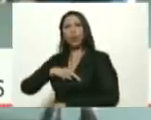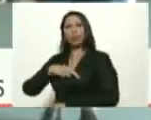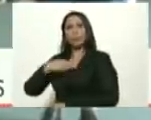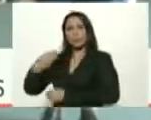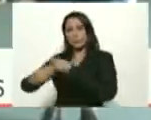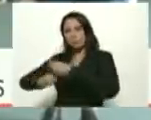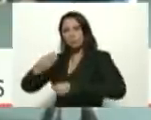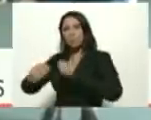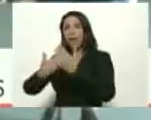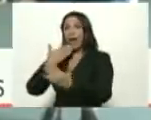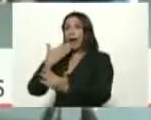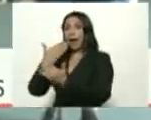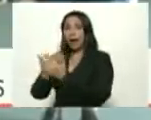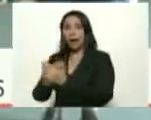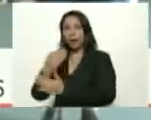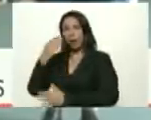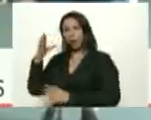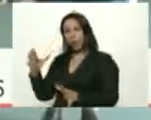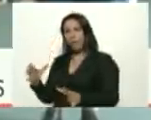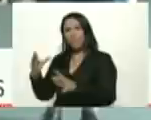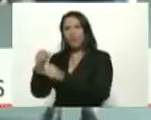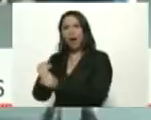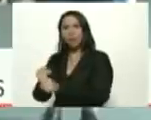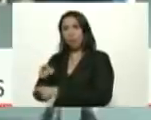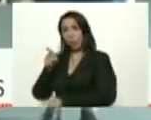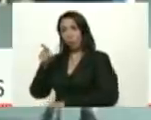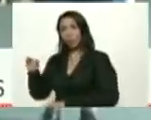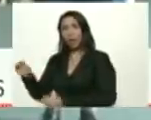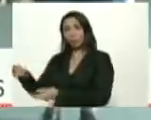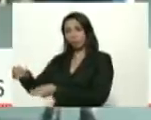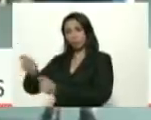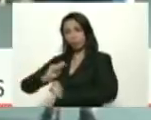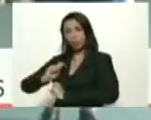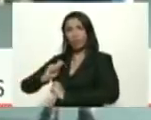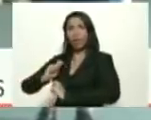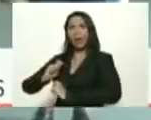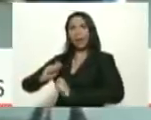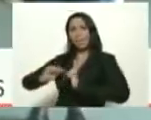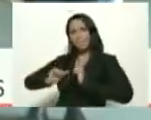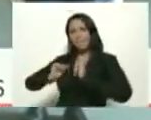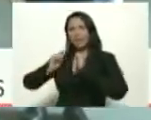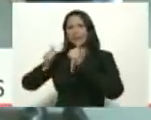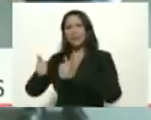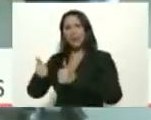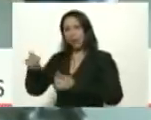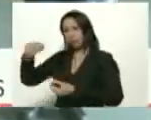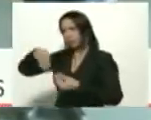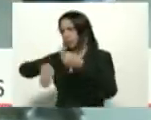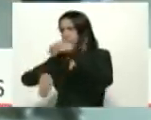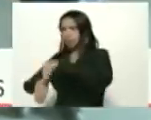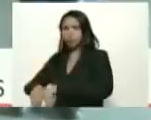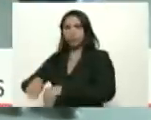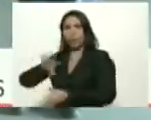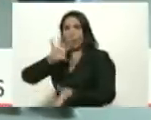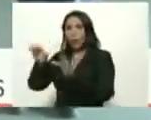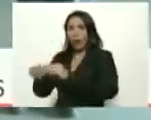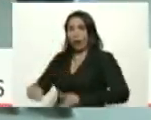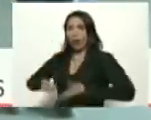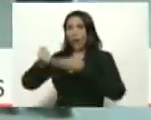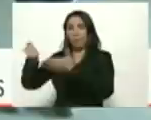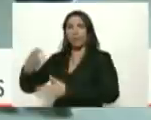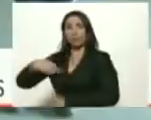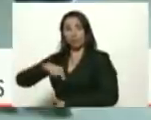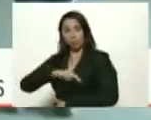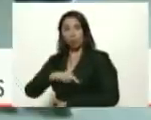materializado gracias a la confianza que usted nos ha dado para comenzar a armar combos CLAP. Como usted nos ha dicho, presidente,